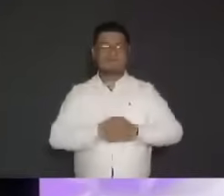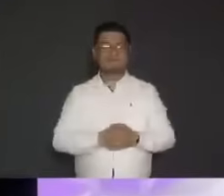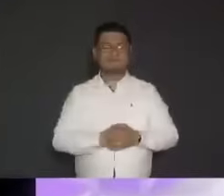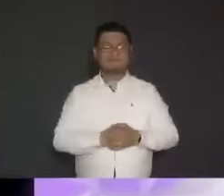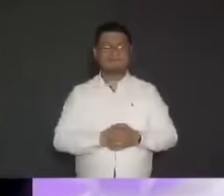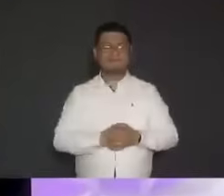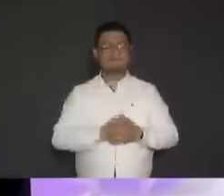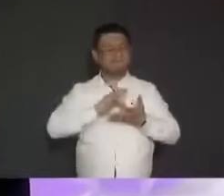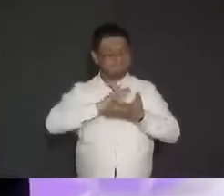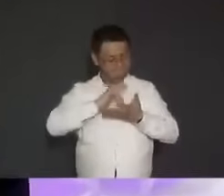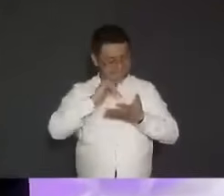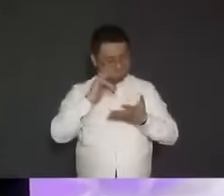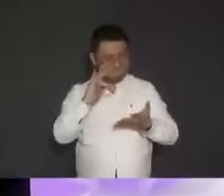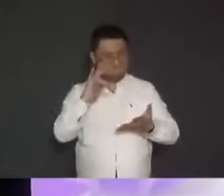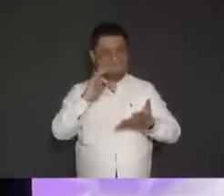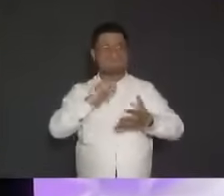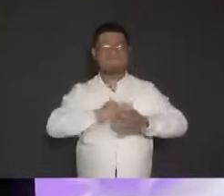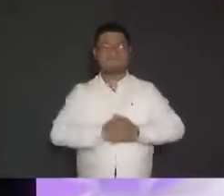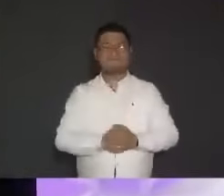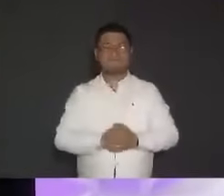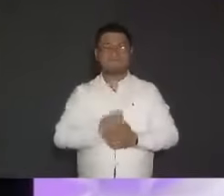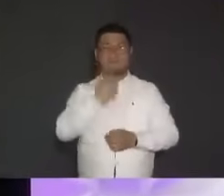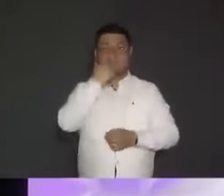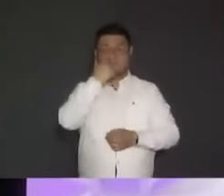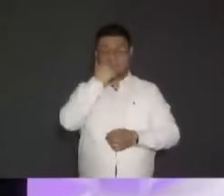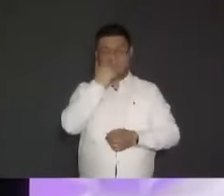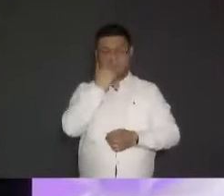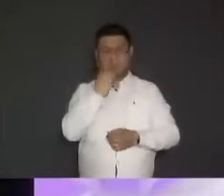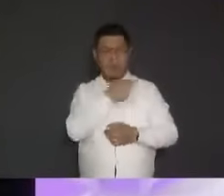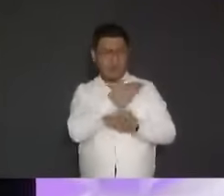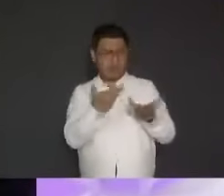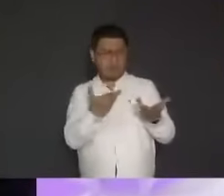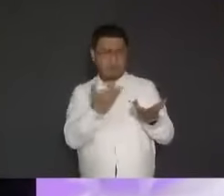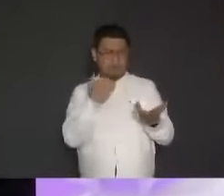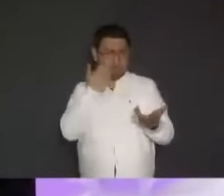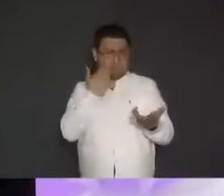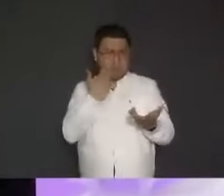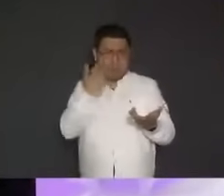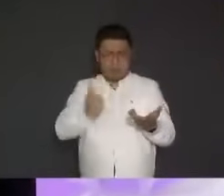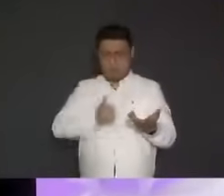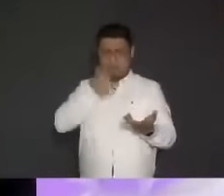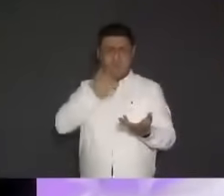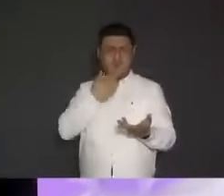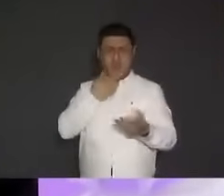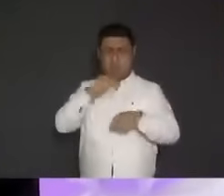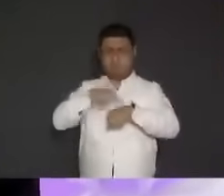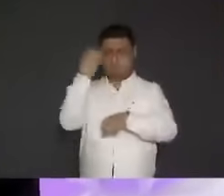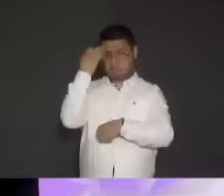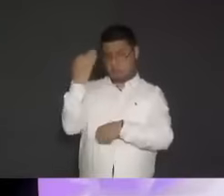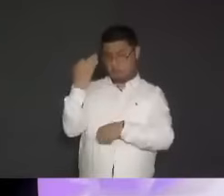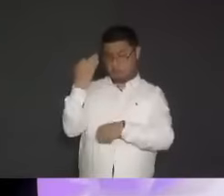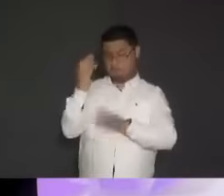Gracias. Es el momento de utilizar sus bolsas. Adelante, candidato Joaquín Díaz Mena.